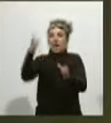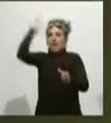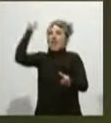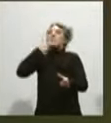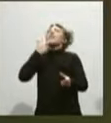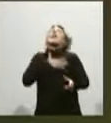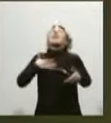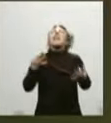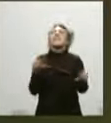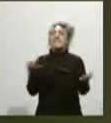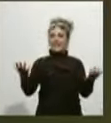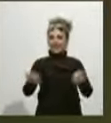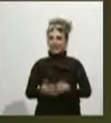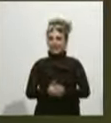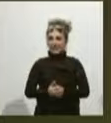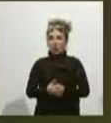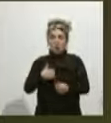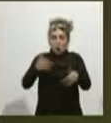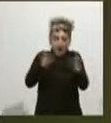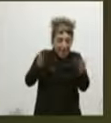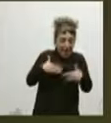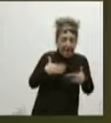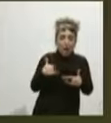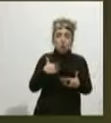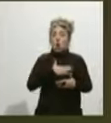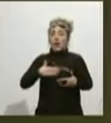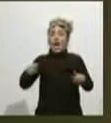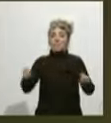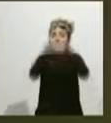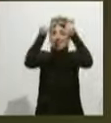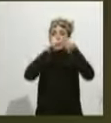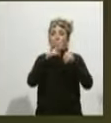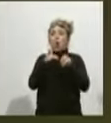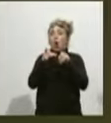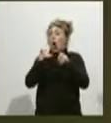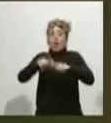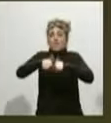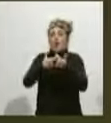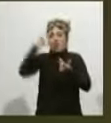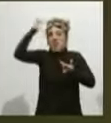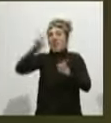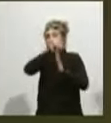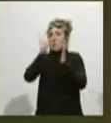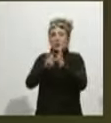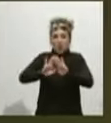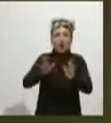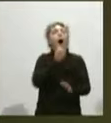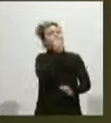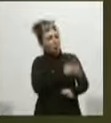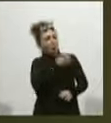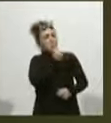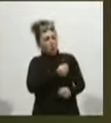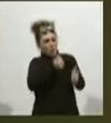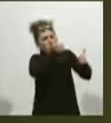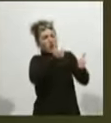Mariano, ¿qué quieres? Yo le dije, nada, majestad, que quería hacer un brindis por usted, por la familia real. Ah, vale, muy bien, muy bien, muy bien,